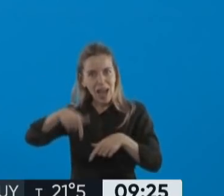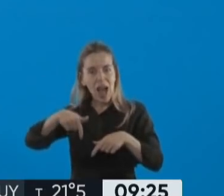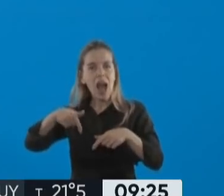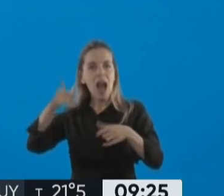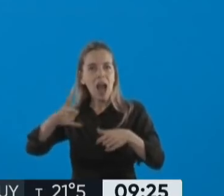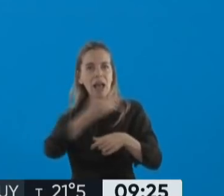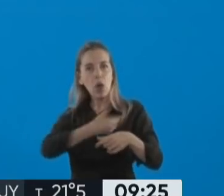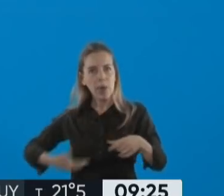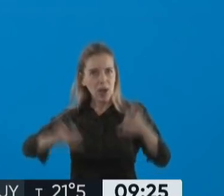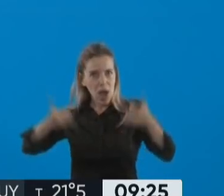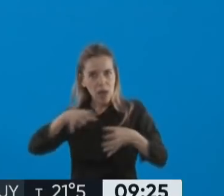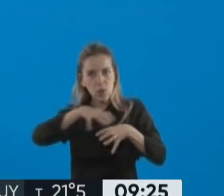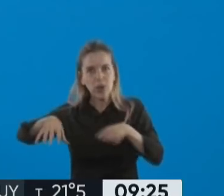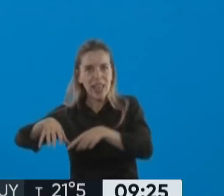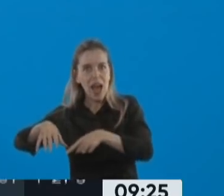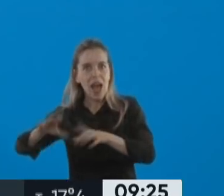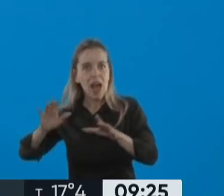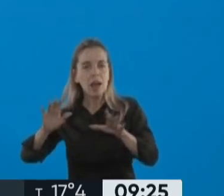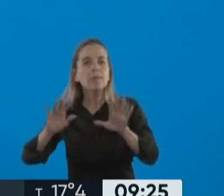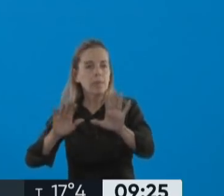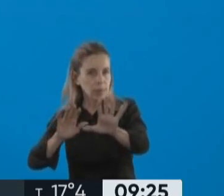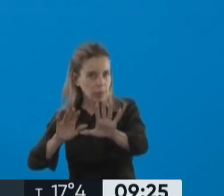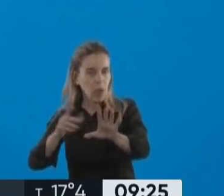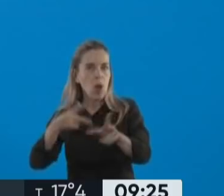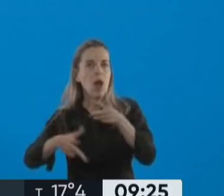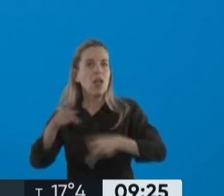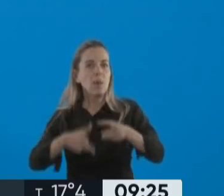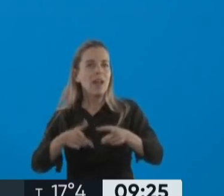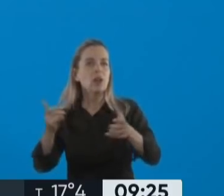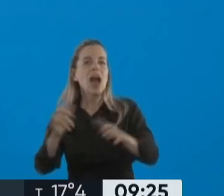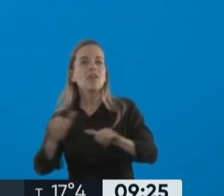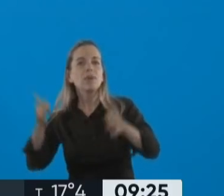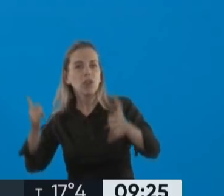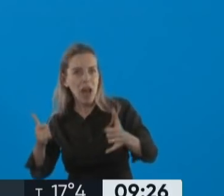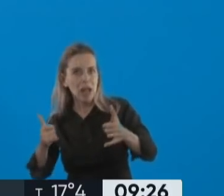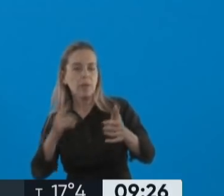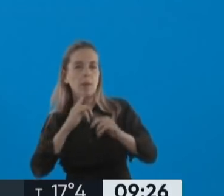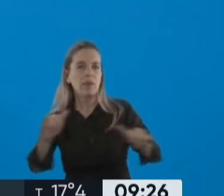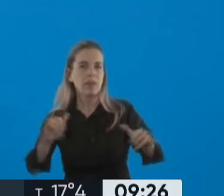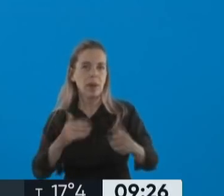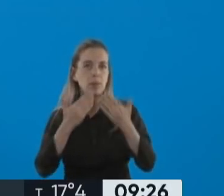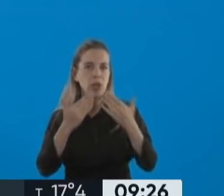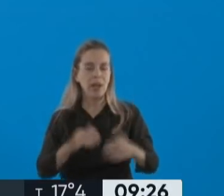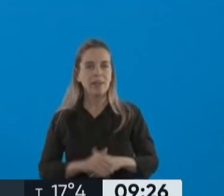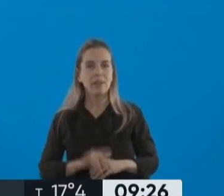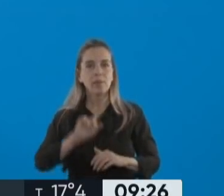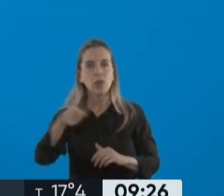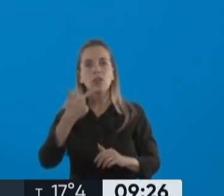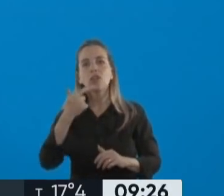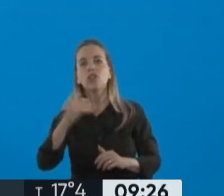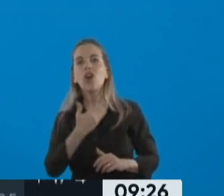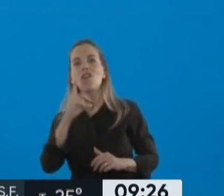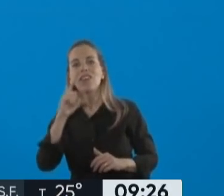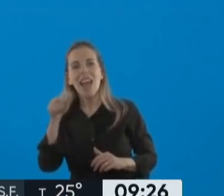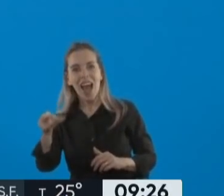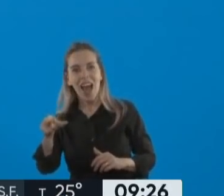caso. Ustedes van a tener el parte médico apenas haya algo médico que informar. Muchas gracias, Ignacio. Sofía Rojas. Hola, Acá.